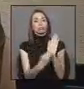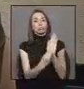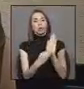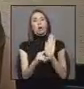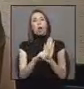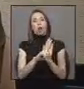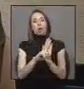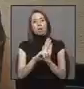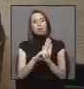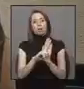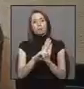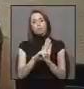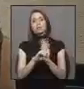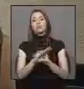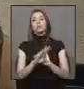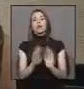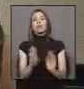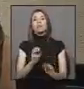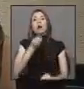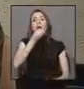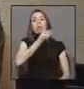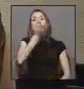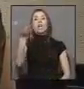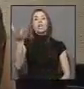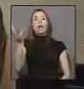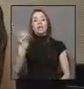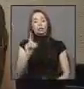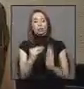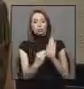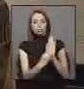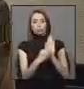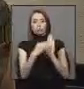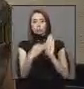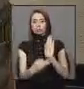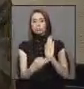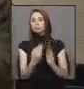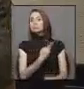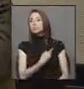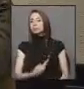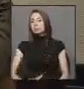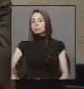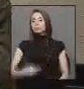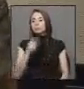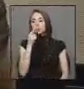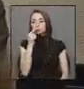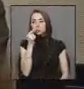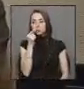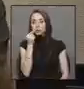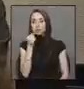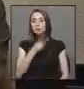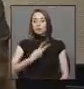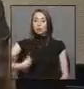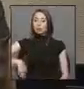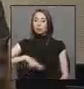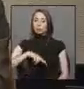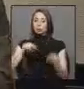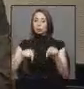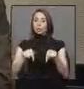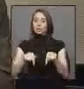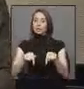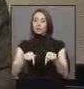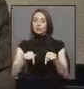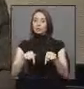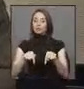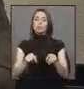legal y no sea solo una declaración. En este sentido, presidente, quienes estamos acá